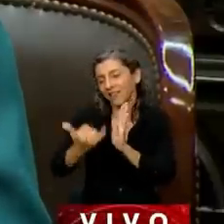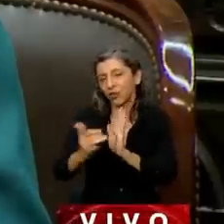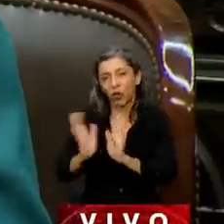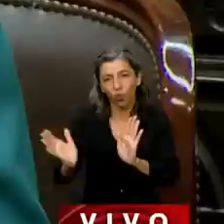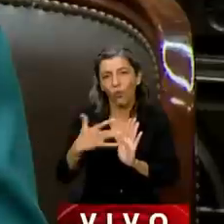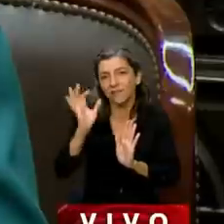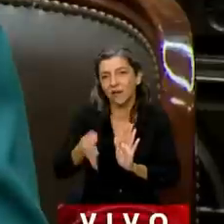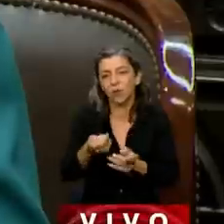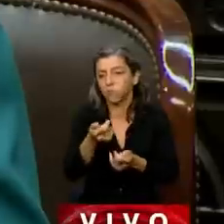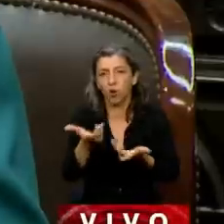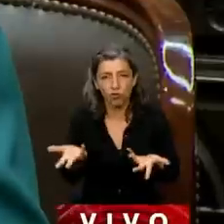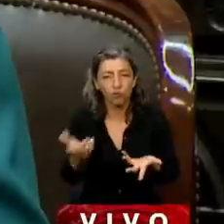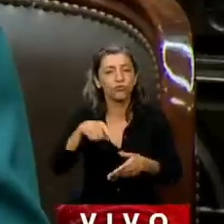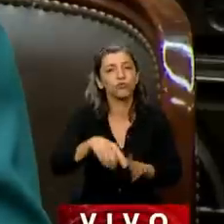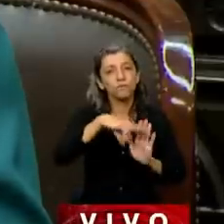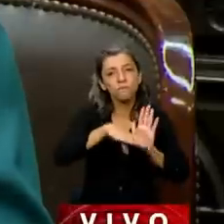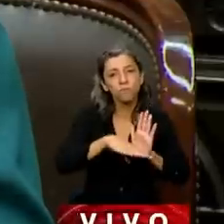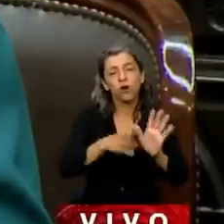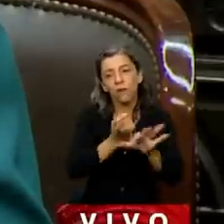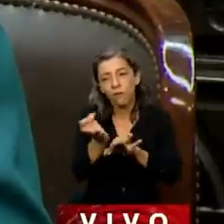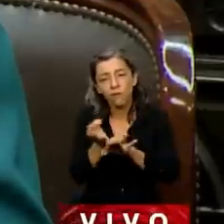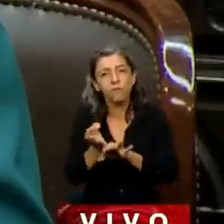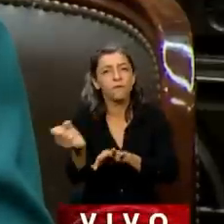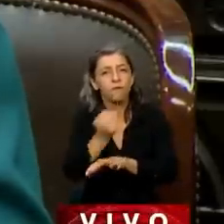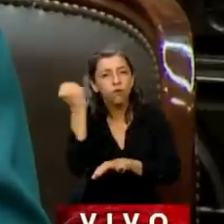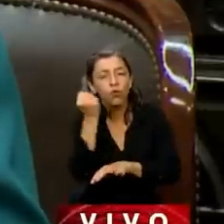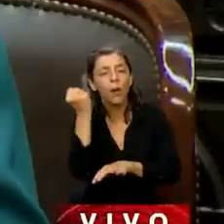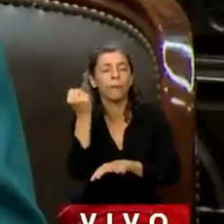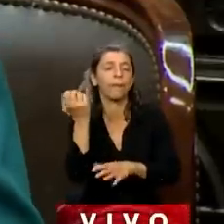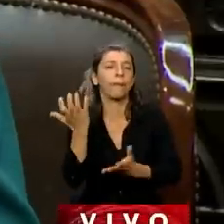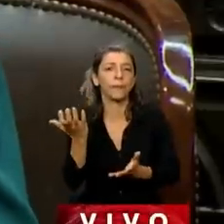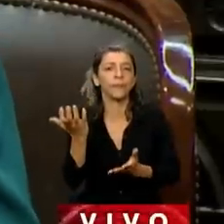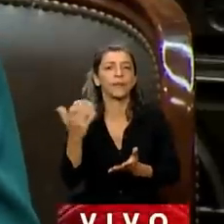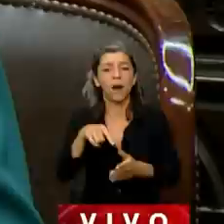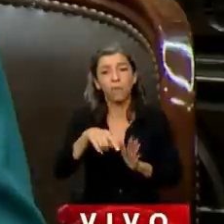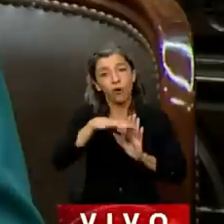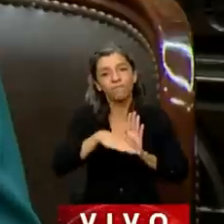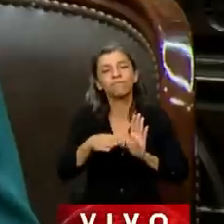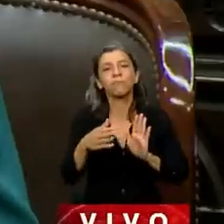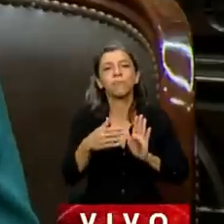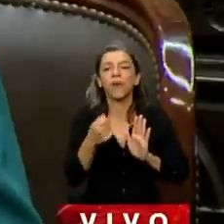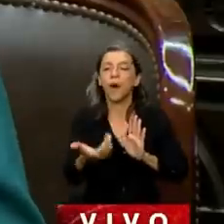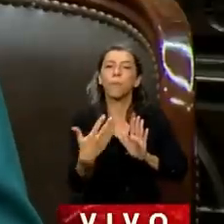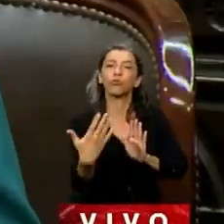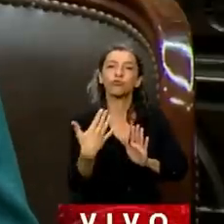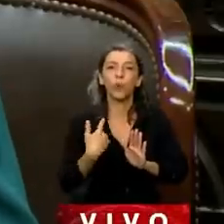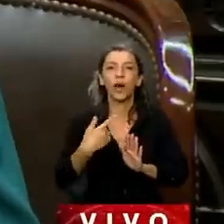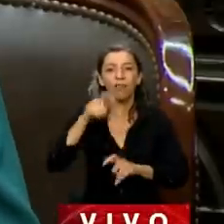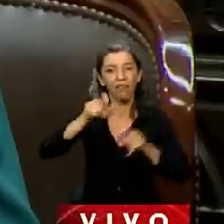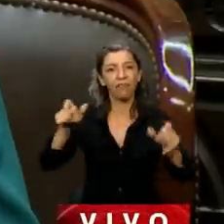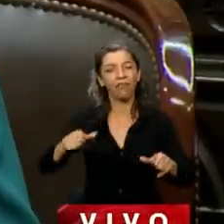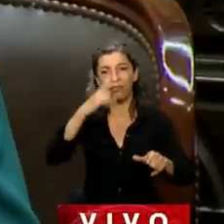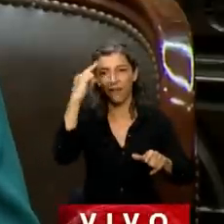un programa sumamente importante que ha permitido el aumento y el